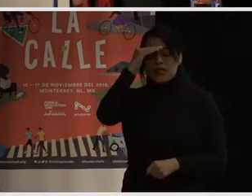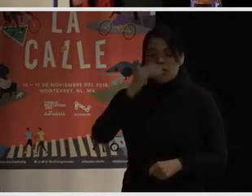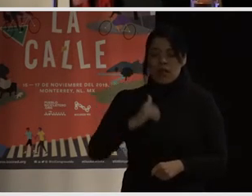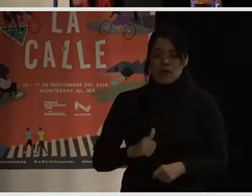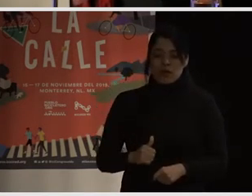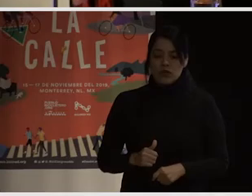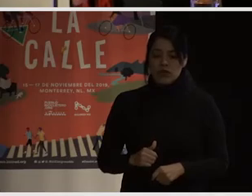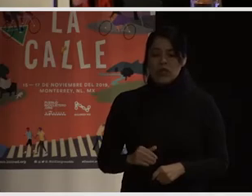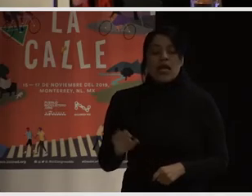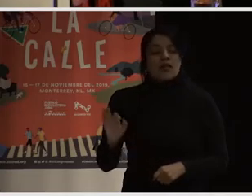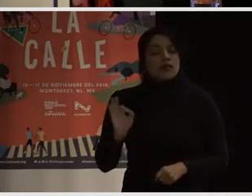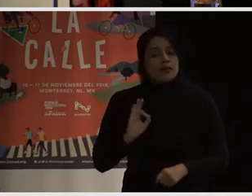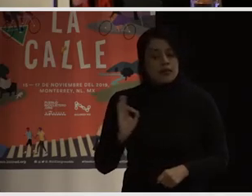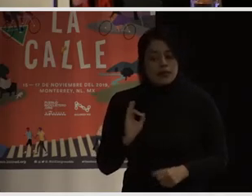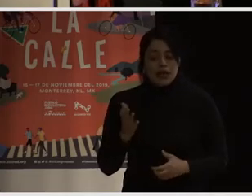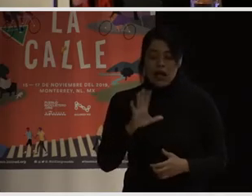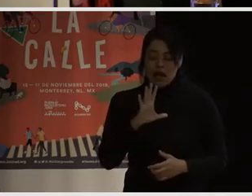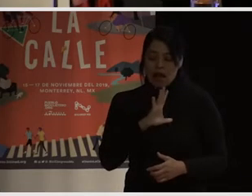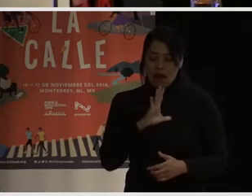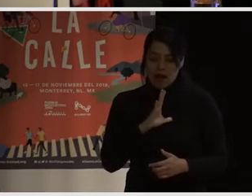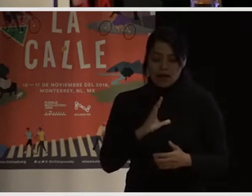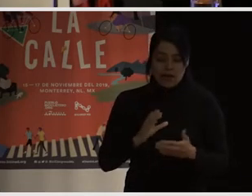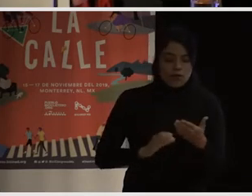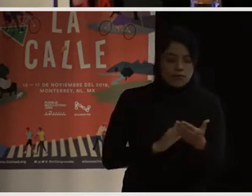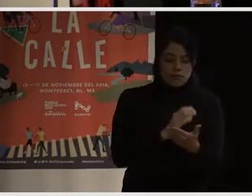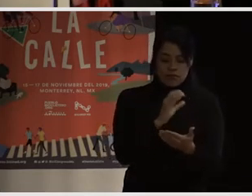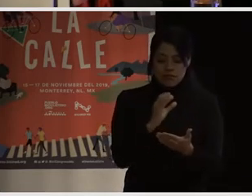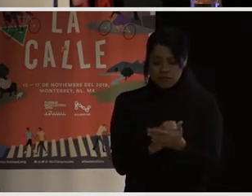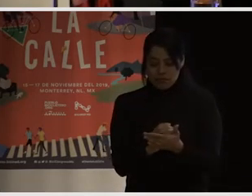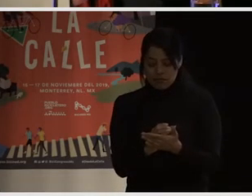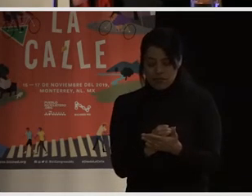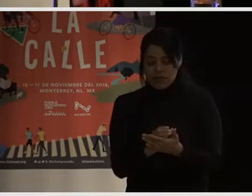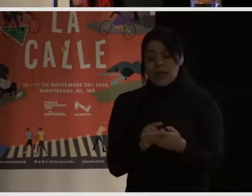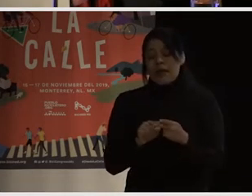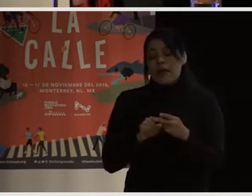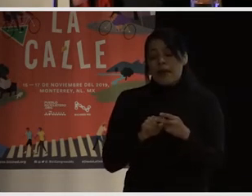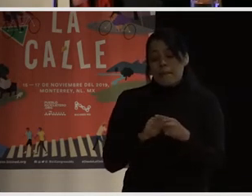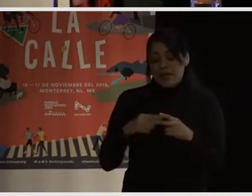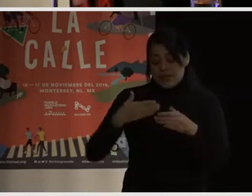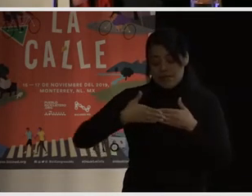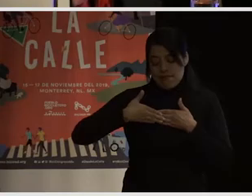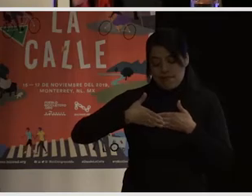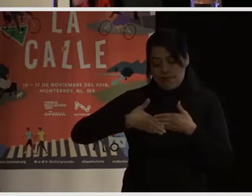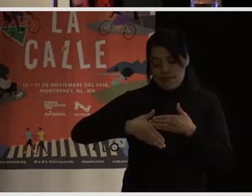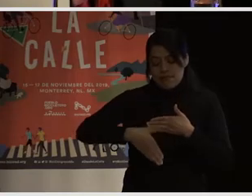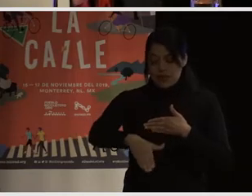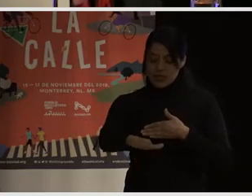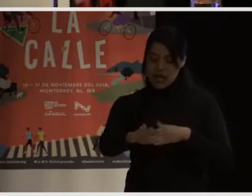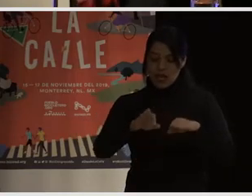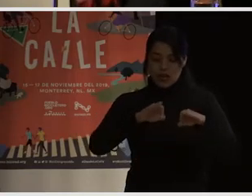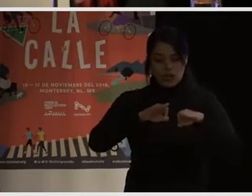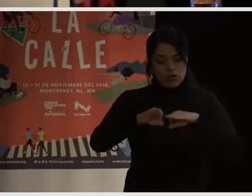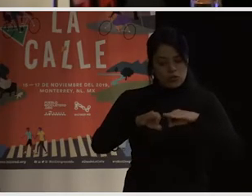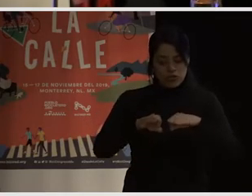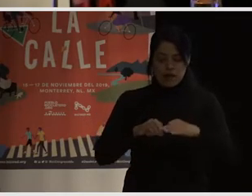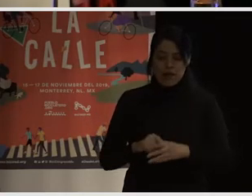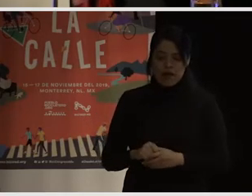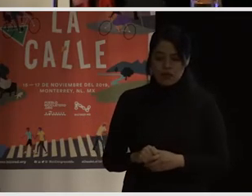ya tendremos una declaratoria de zona metropolitana a penas iniciarían los trabajos de los cuales